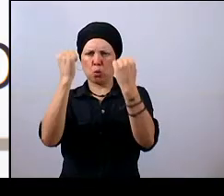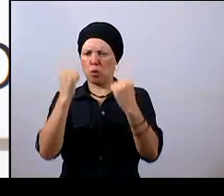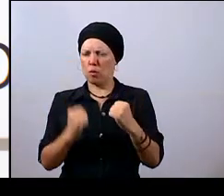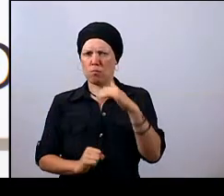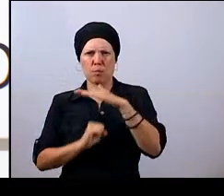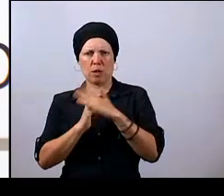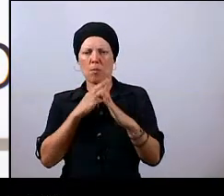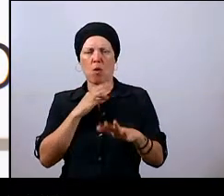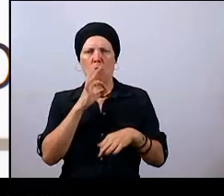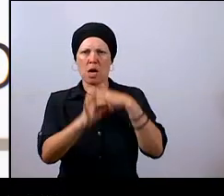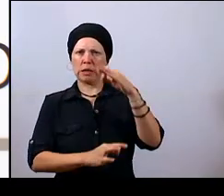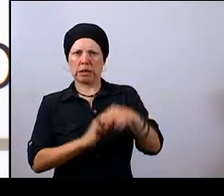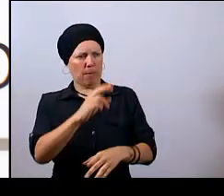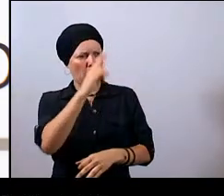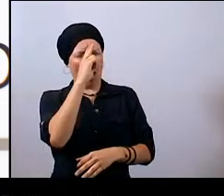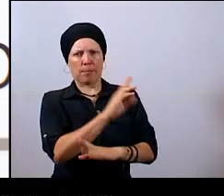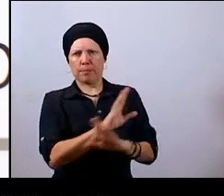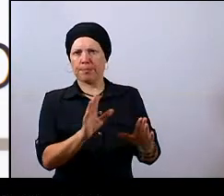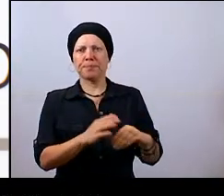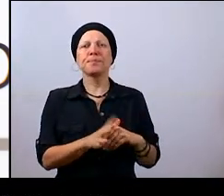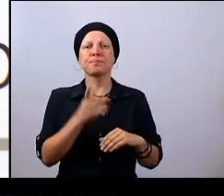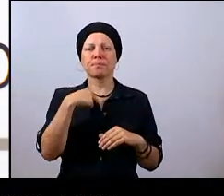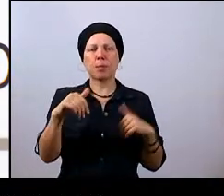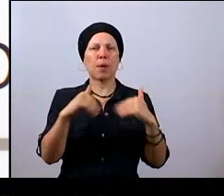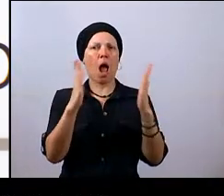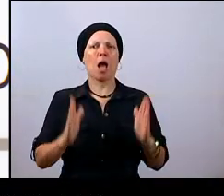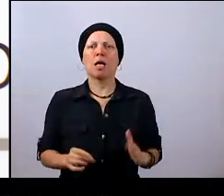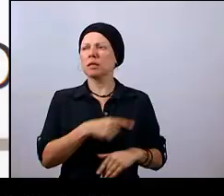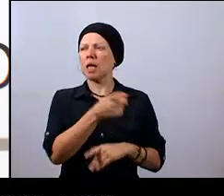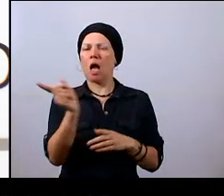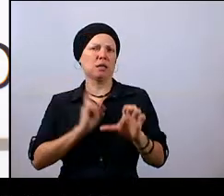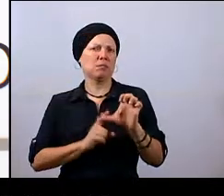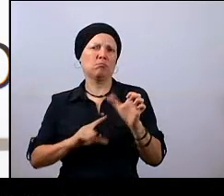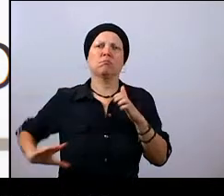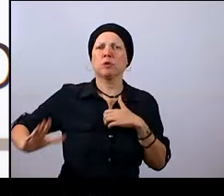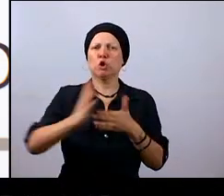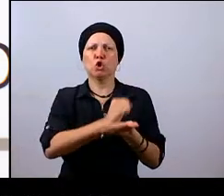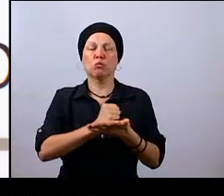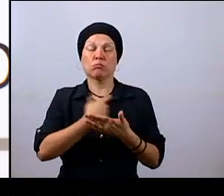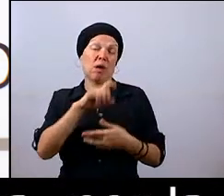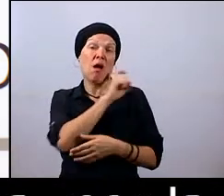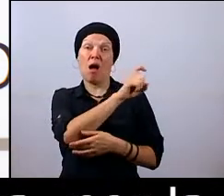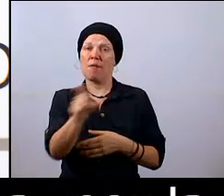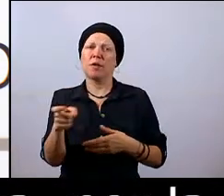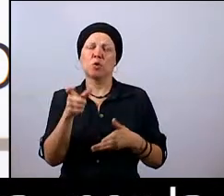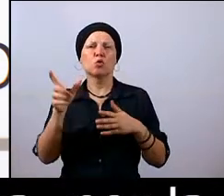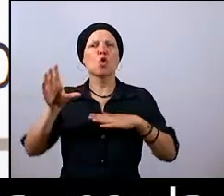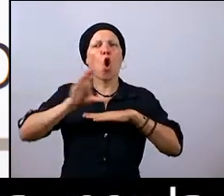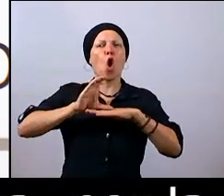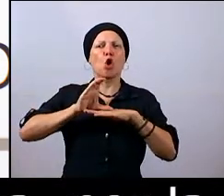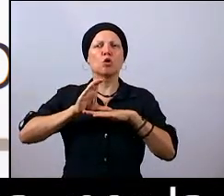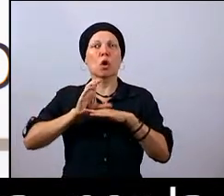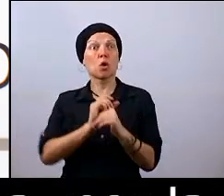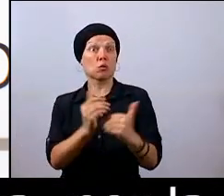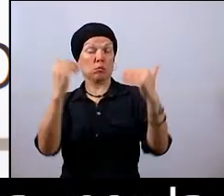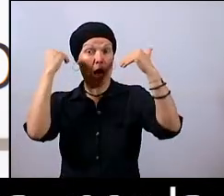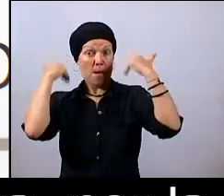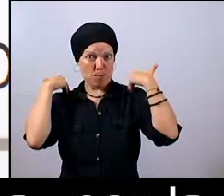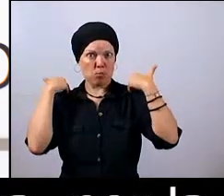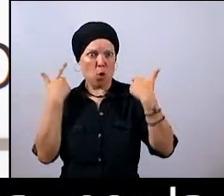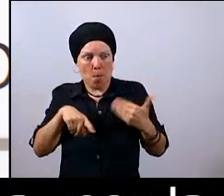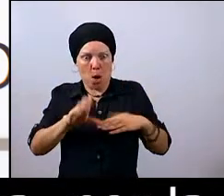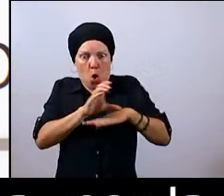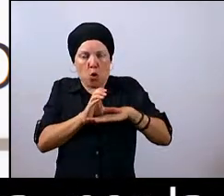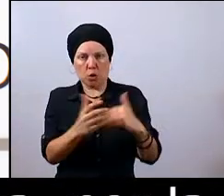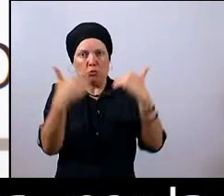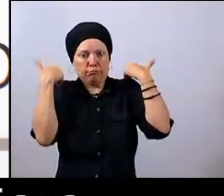la Asamblea de Extremadura, por la Casa de todos los extremeños, y ya les anuncio que el consejero competente, el que tiene